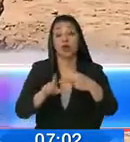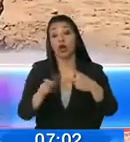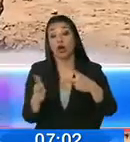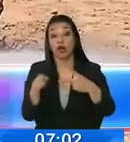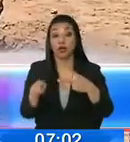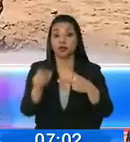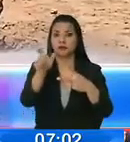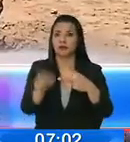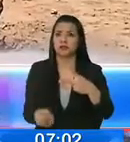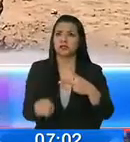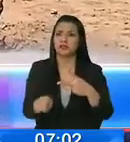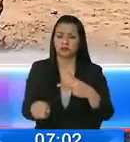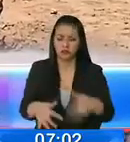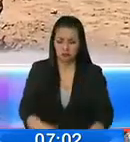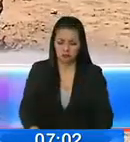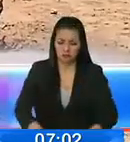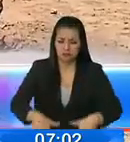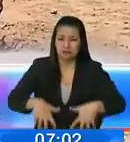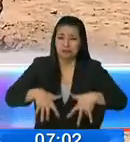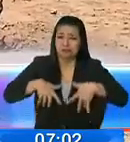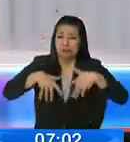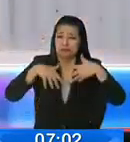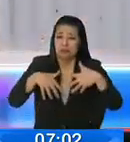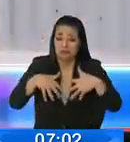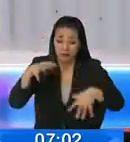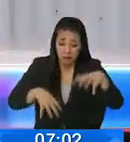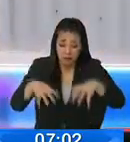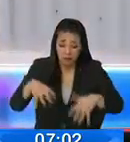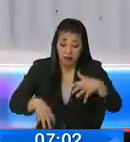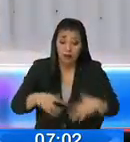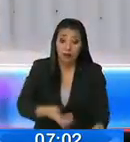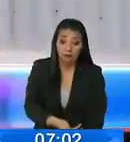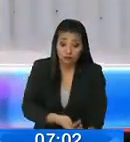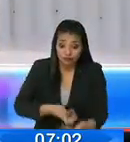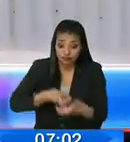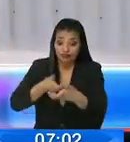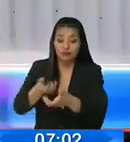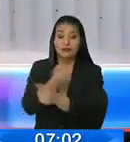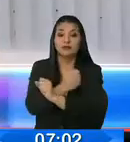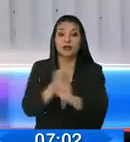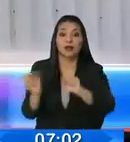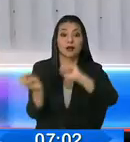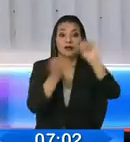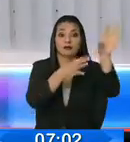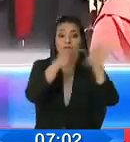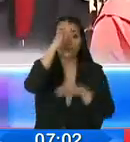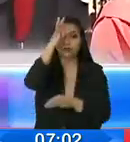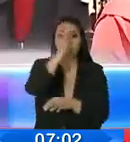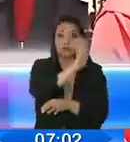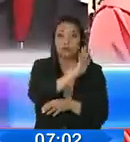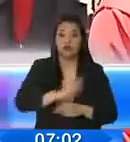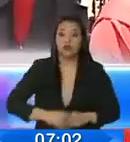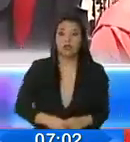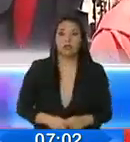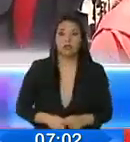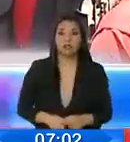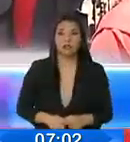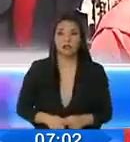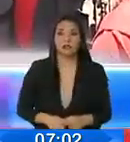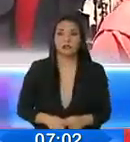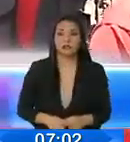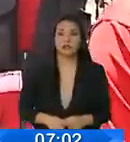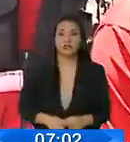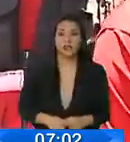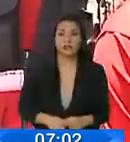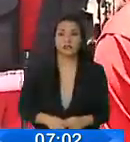piernas cubiertas por piedras y tierra, misma que fue rescatada y trasladada a una casa de salud. Cuando llegamos nosotros